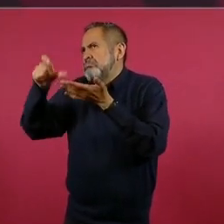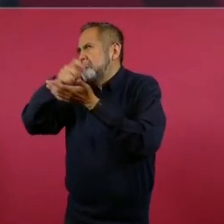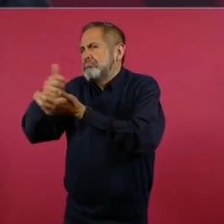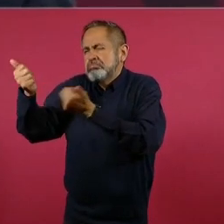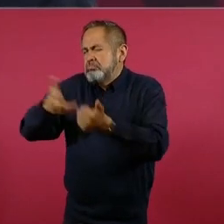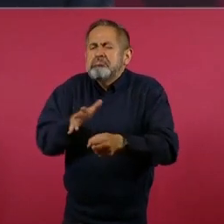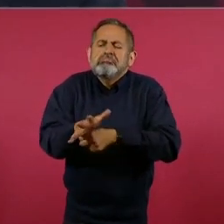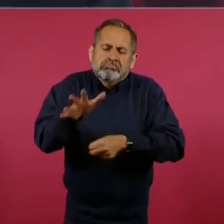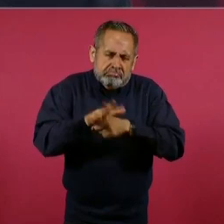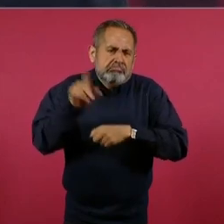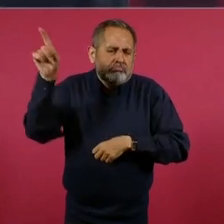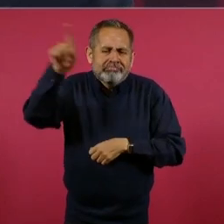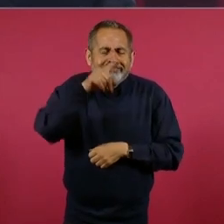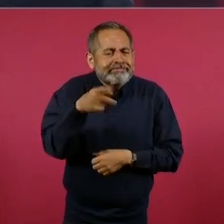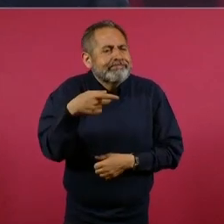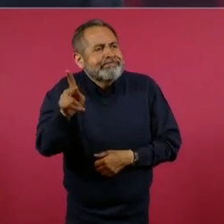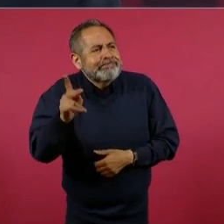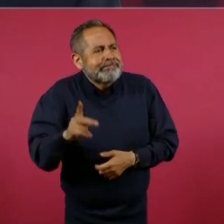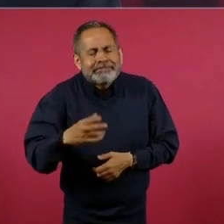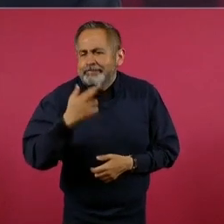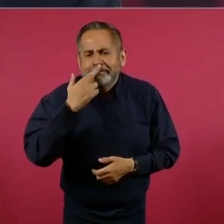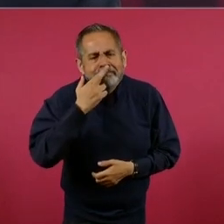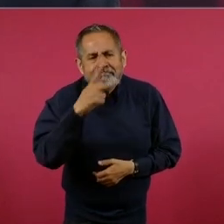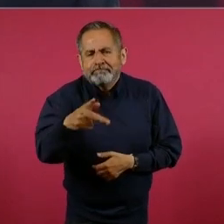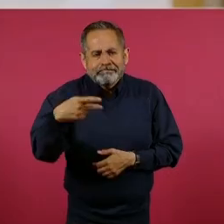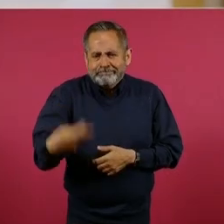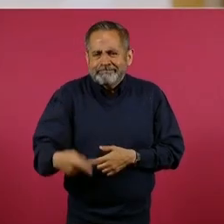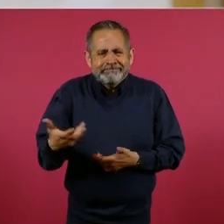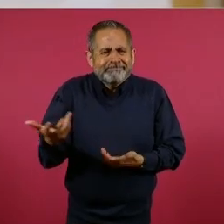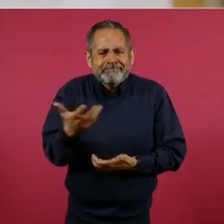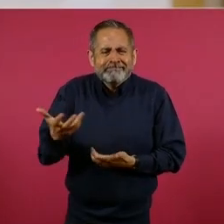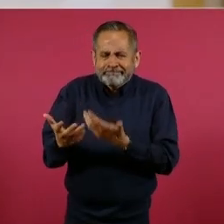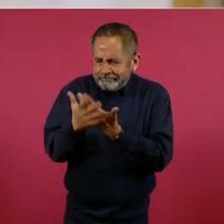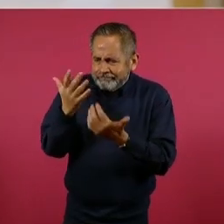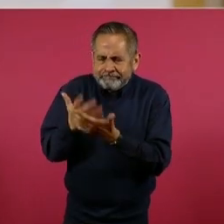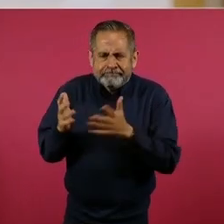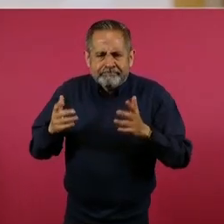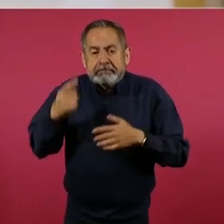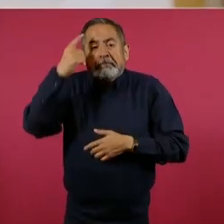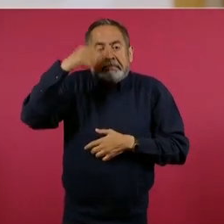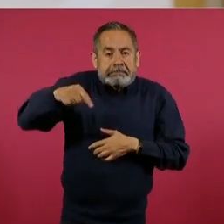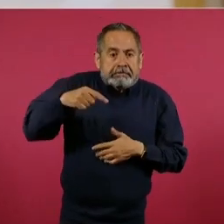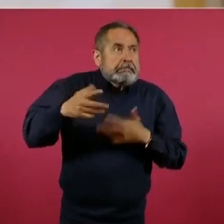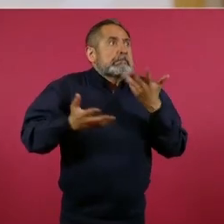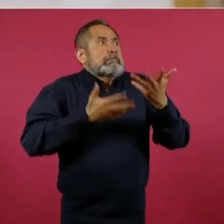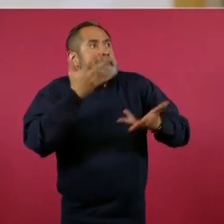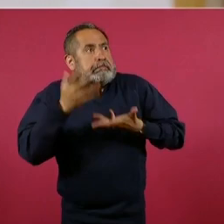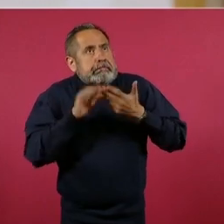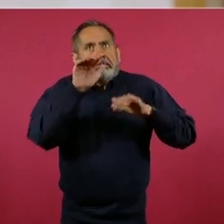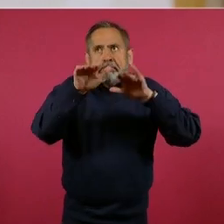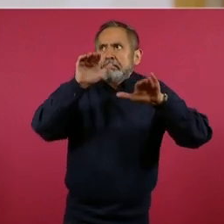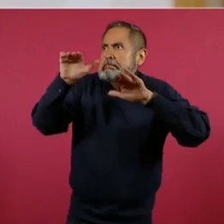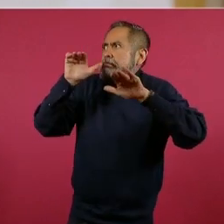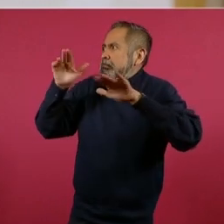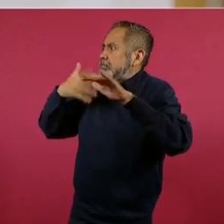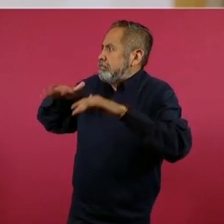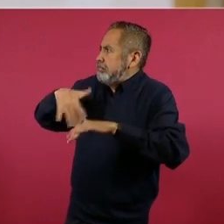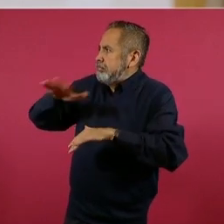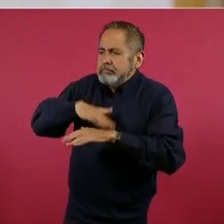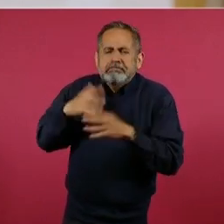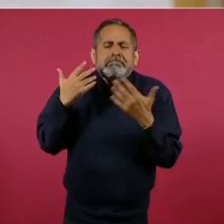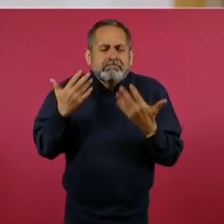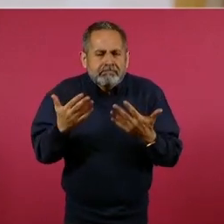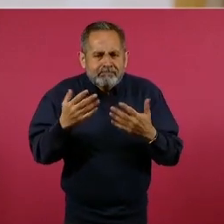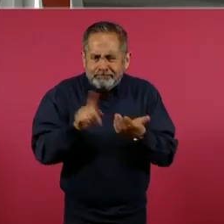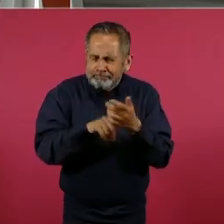gasolina. De todas maneras, hay que evitar, claro, ¿sí?, esos riesgos,